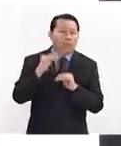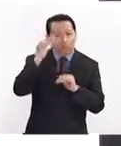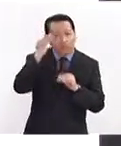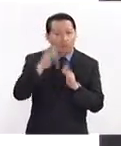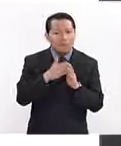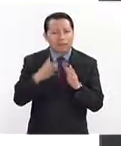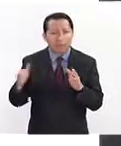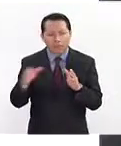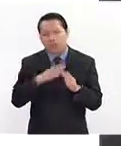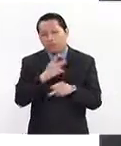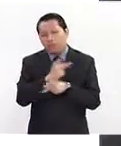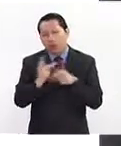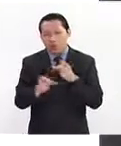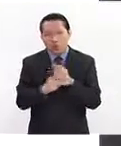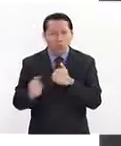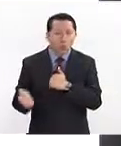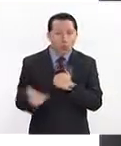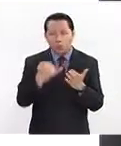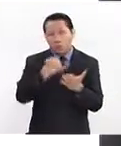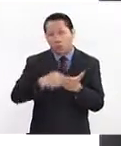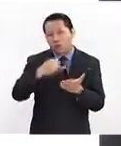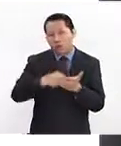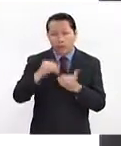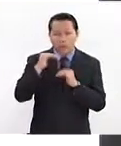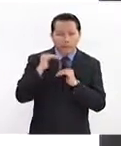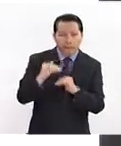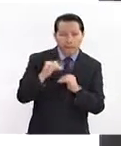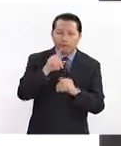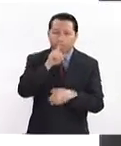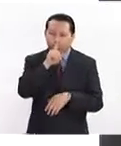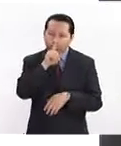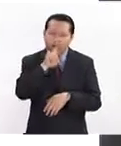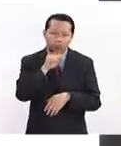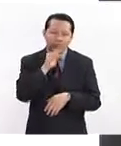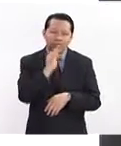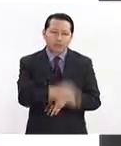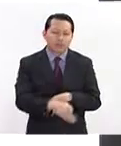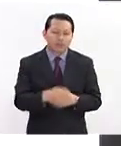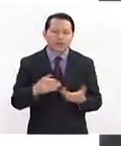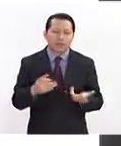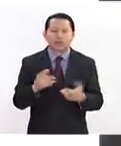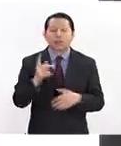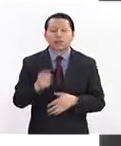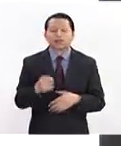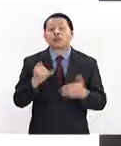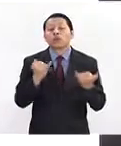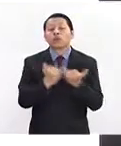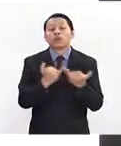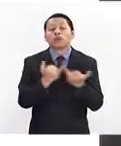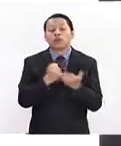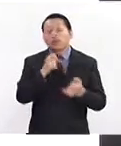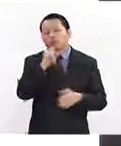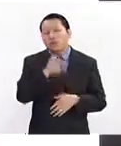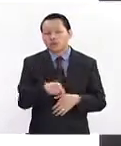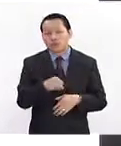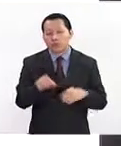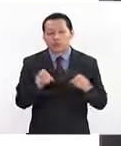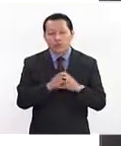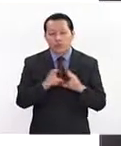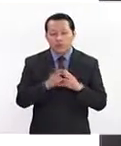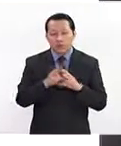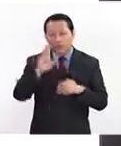la importación de ciertos productos agrícolas mexicanos, pues vamos, son cosas inaceptables. Claro. Y aquí,